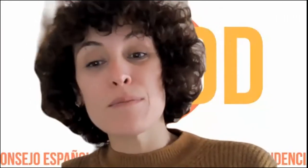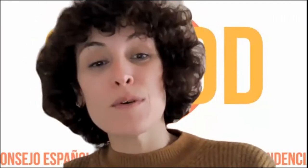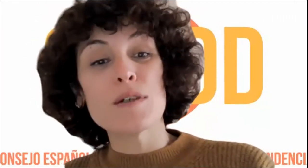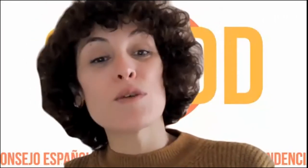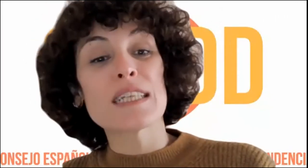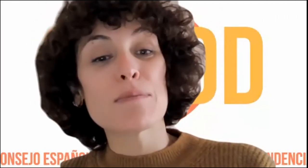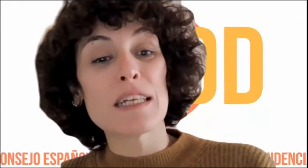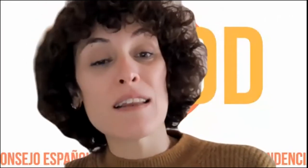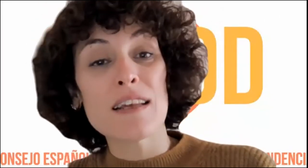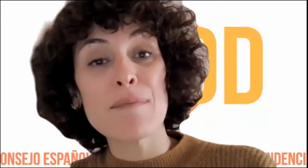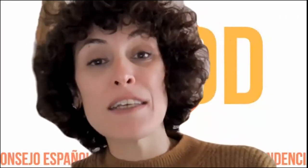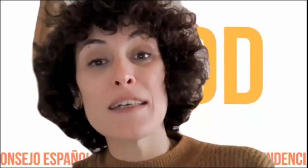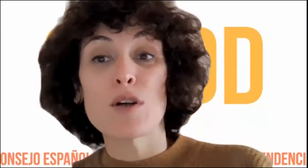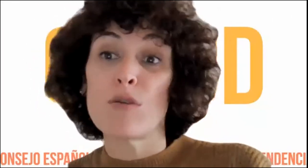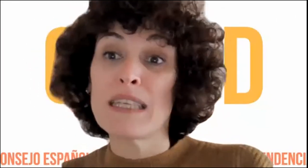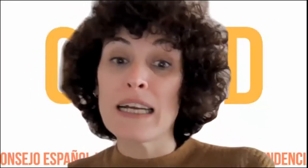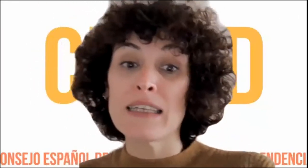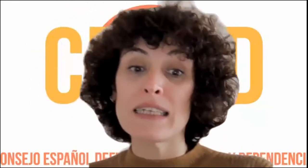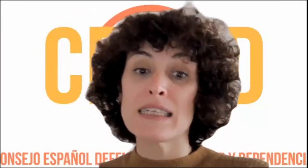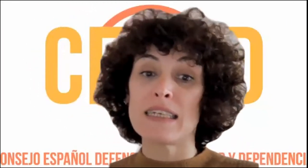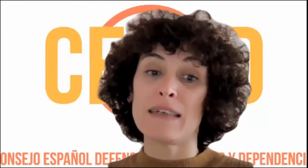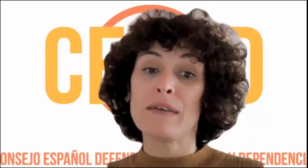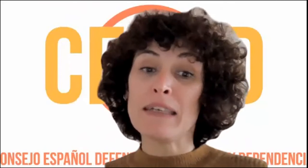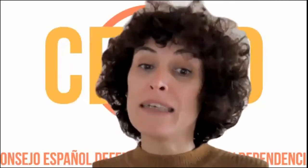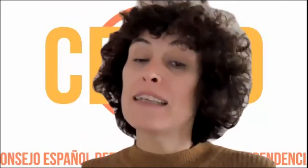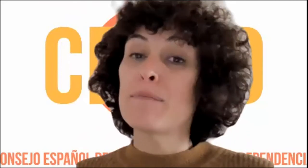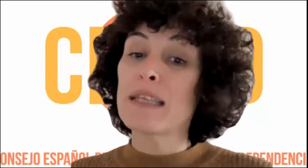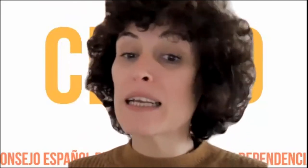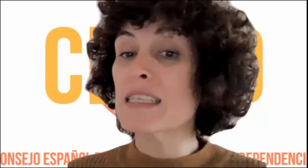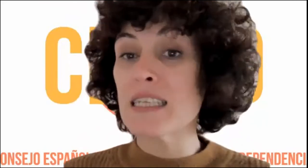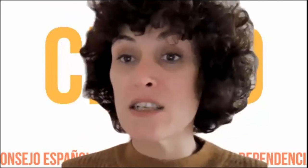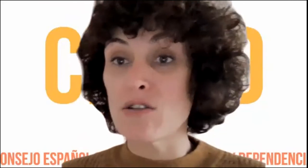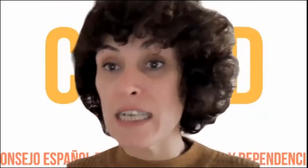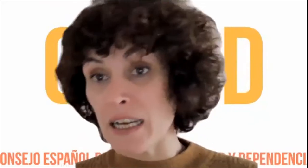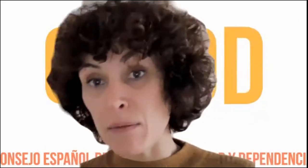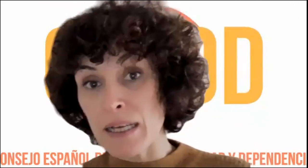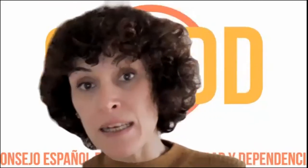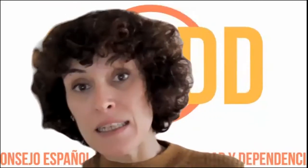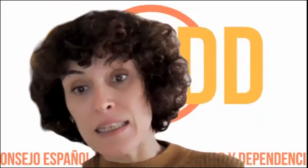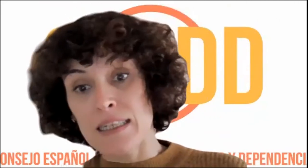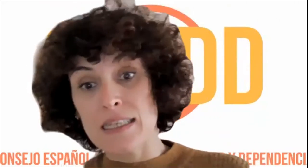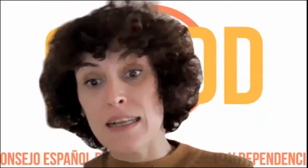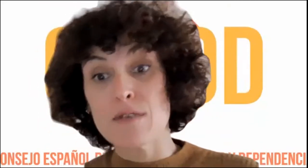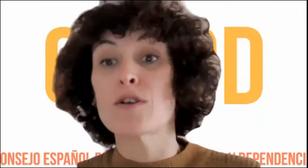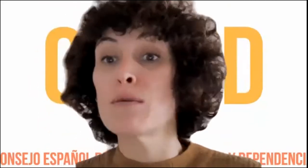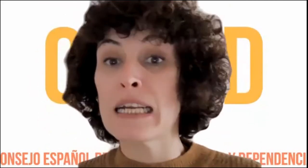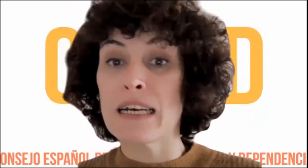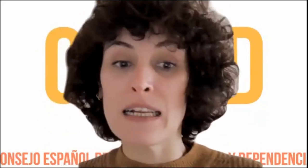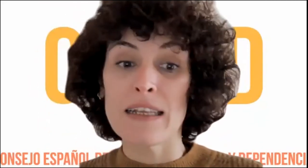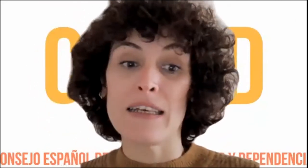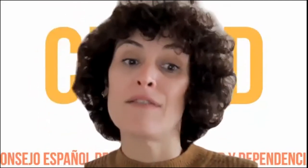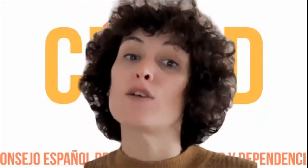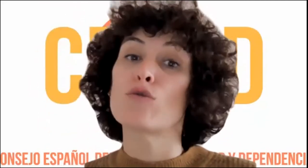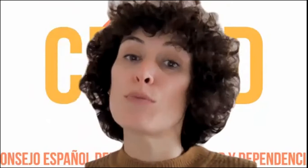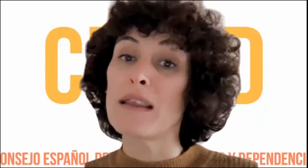vuestro tiempo y vuestra experiencia, y bueno, comentar antes de empezar que esta sesión será grabada y estará disponible en el